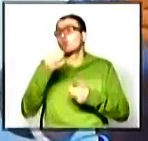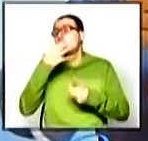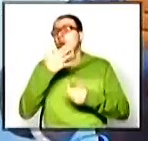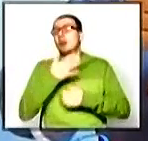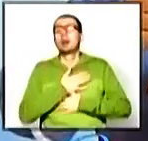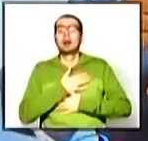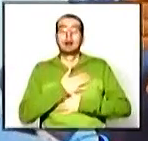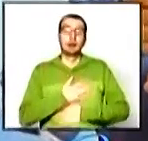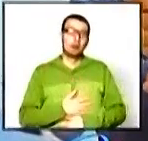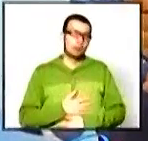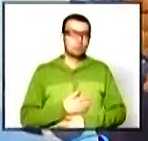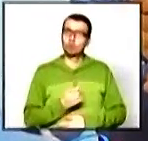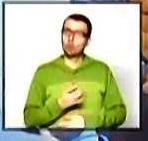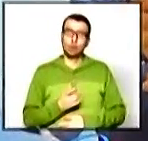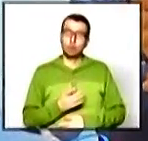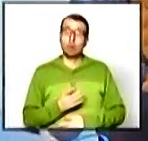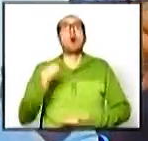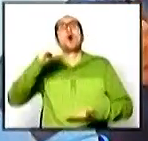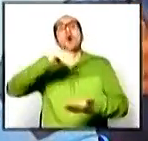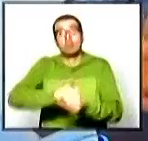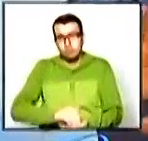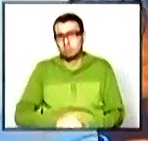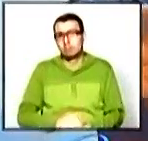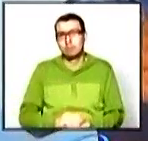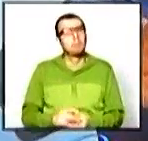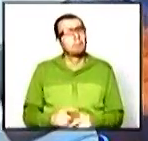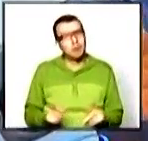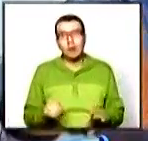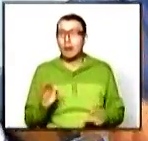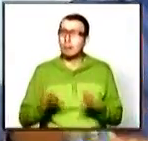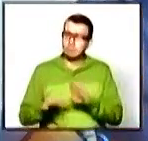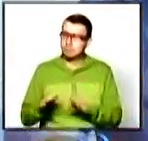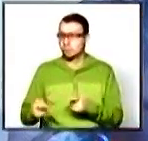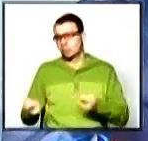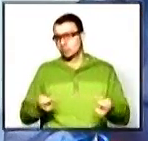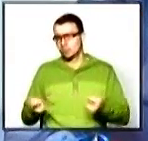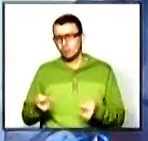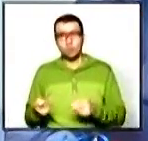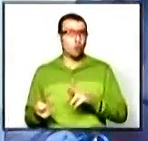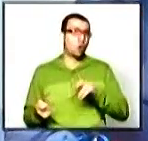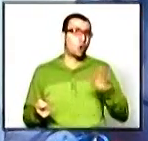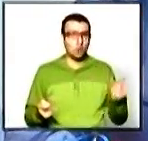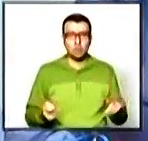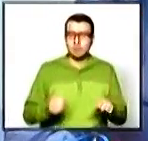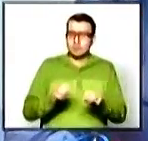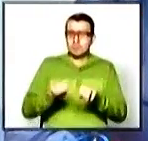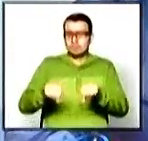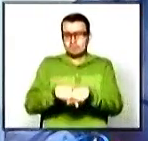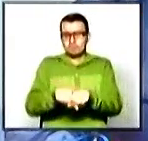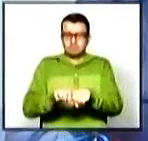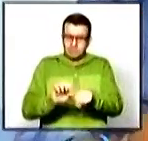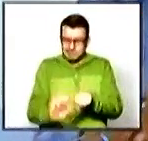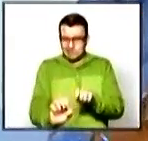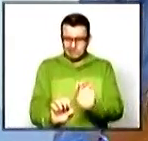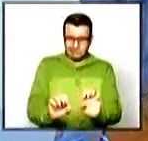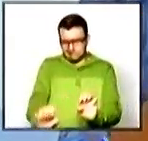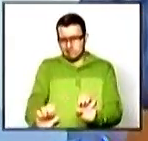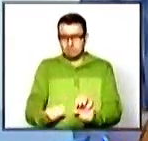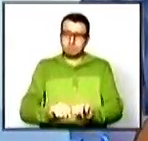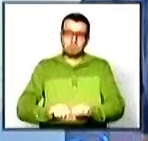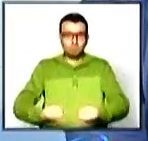calma. Pero muchas veces tenemos que hacer ciertas técnicas de manipulación